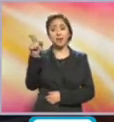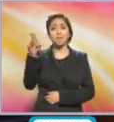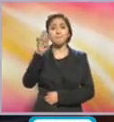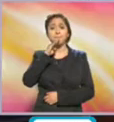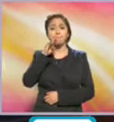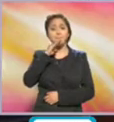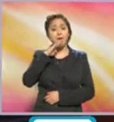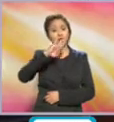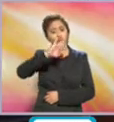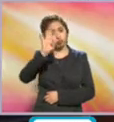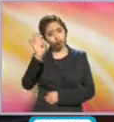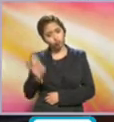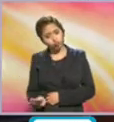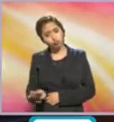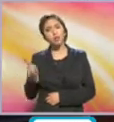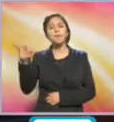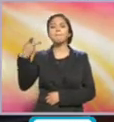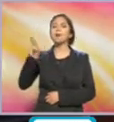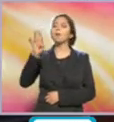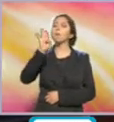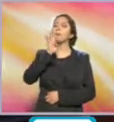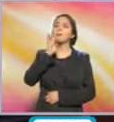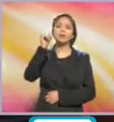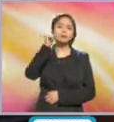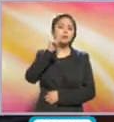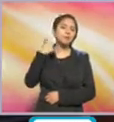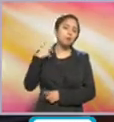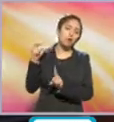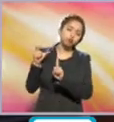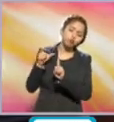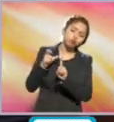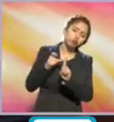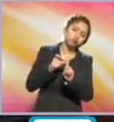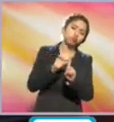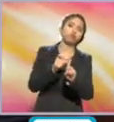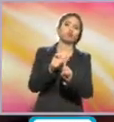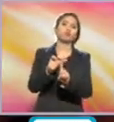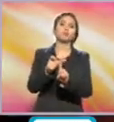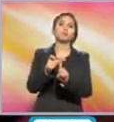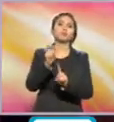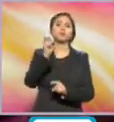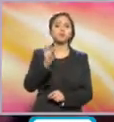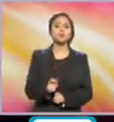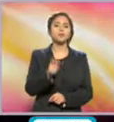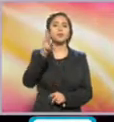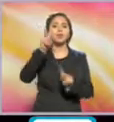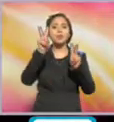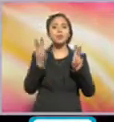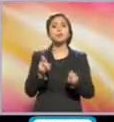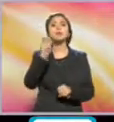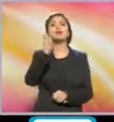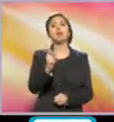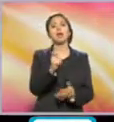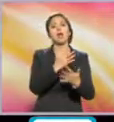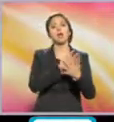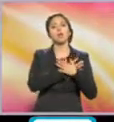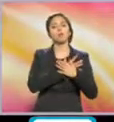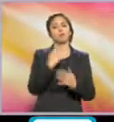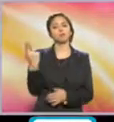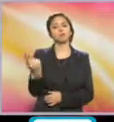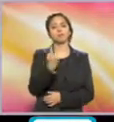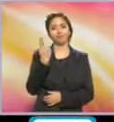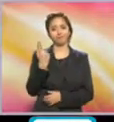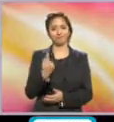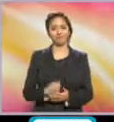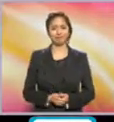esa y canción que es nos hermosa. están Hermosa, acompañando desde otro lugar en forma de energía, y es el tema de Amor Eterno. Ah, imagínate. Ay,